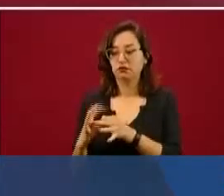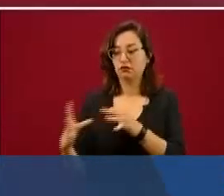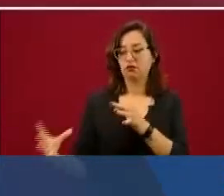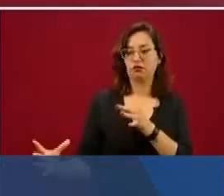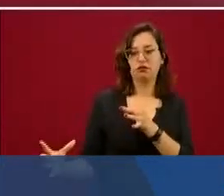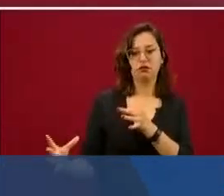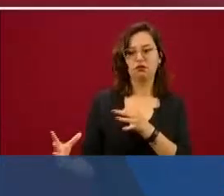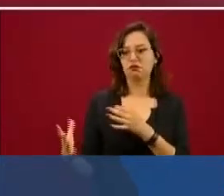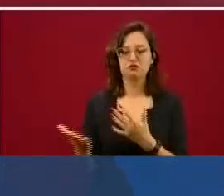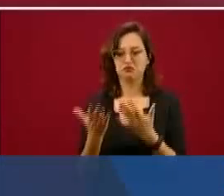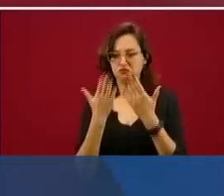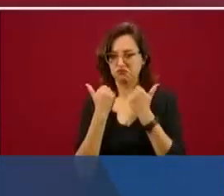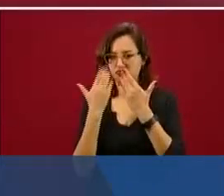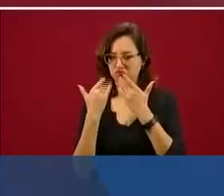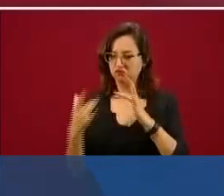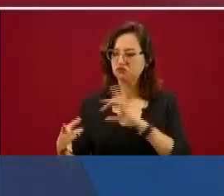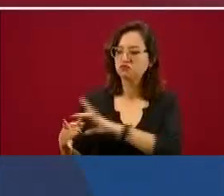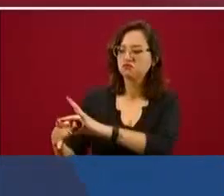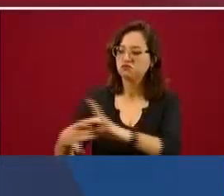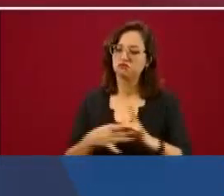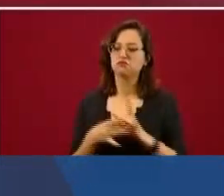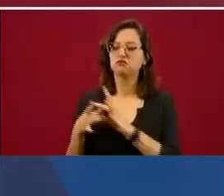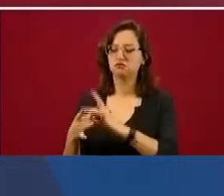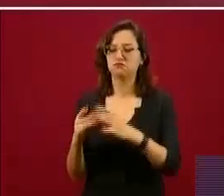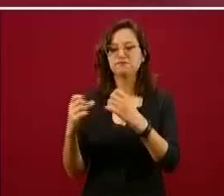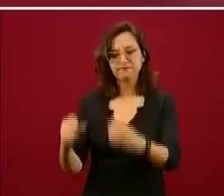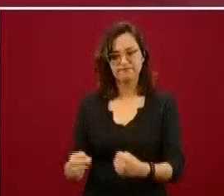eso somos fuertes.